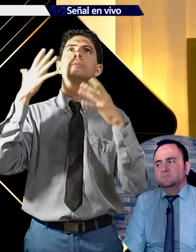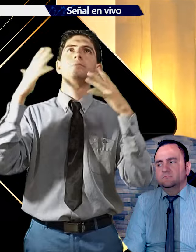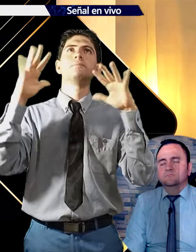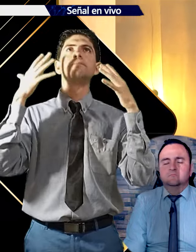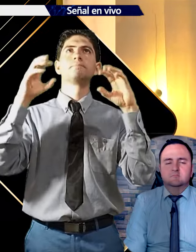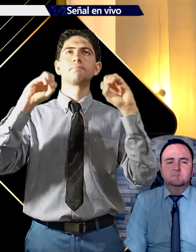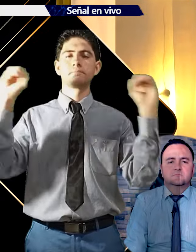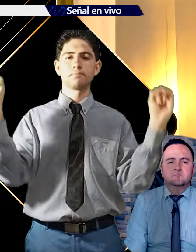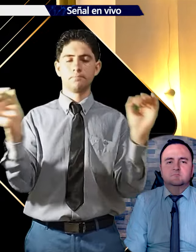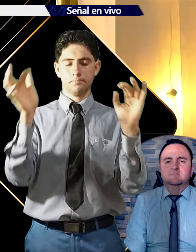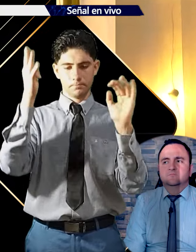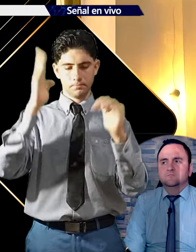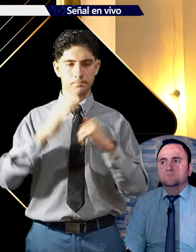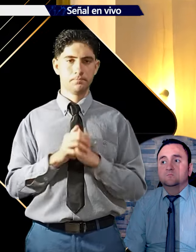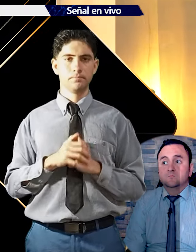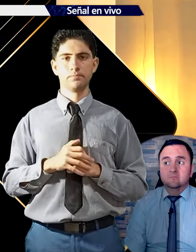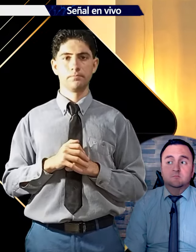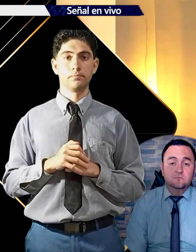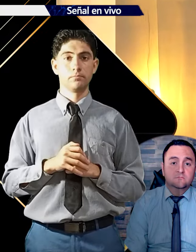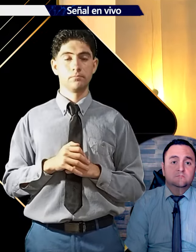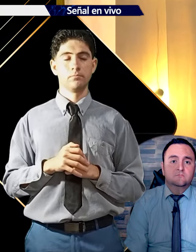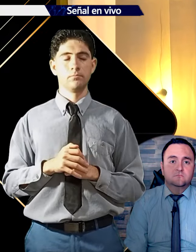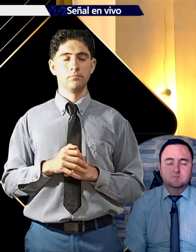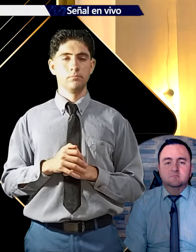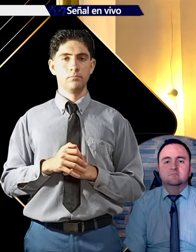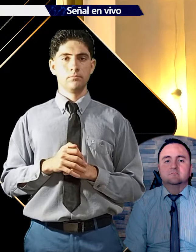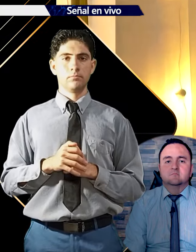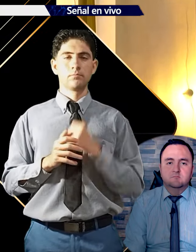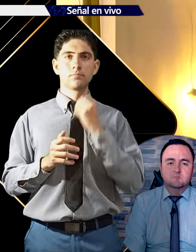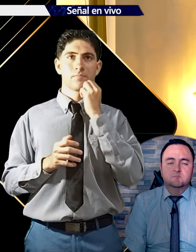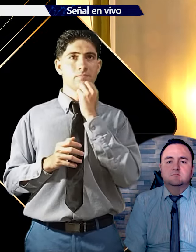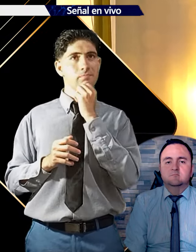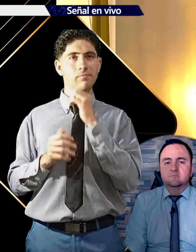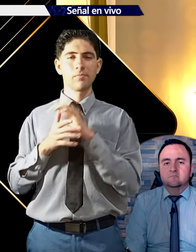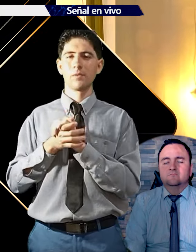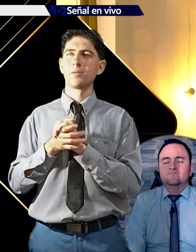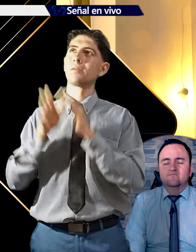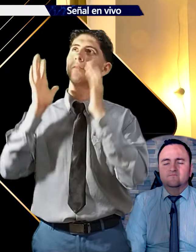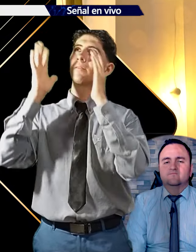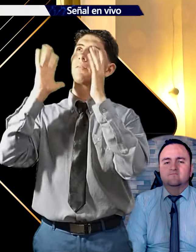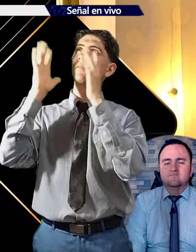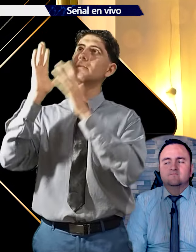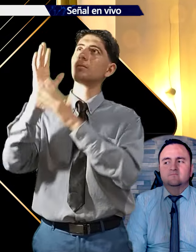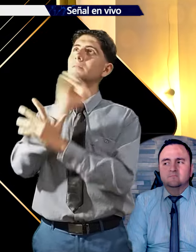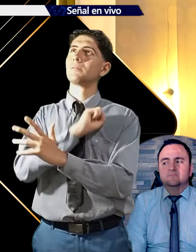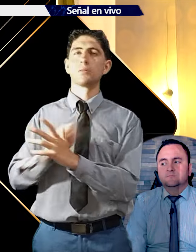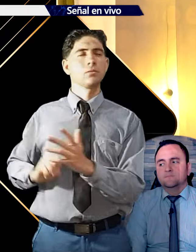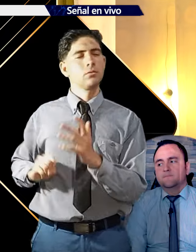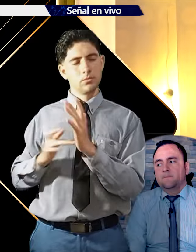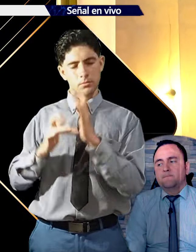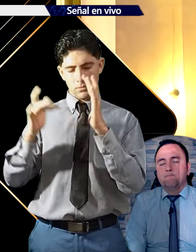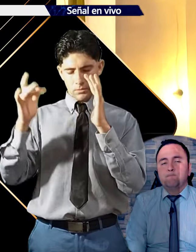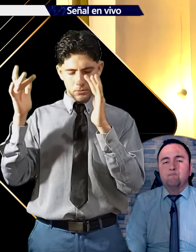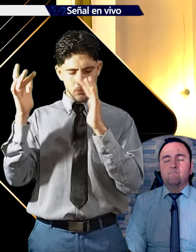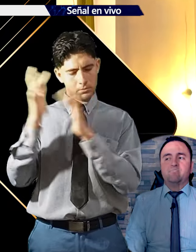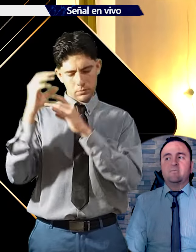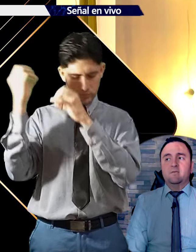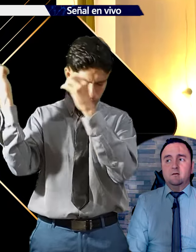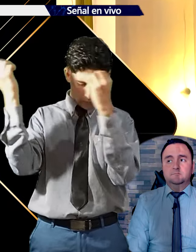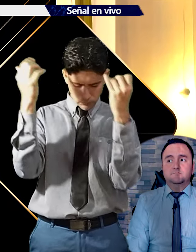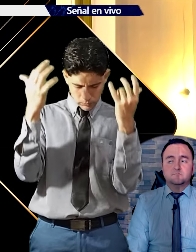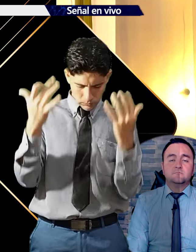Digamos gloria a Dios. Digamos gloria a Dios. Yo estoy pidiendo de verdad al Señor que levante en este